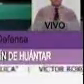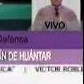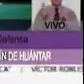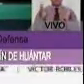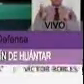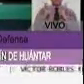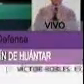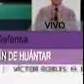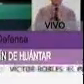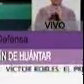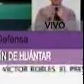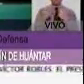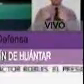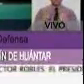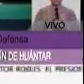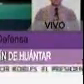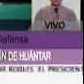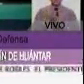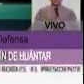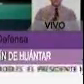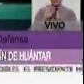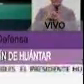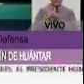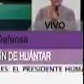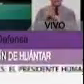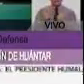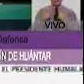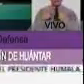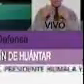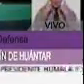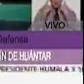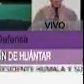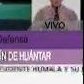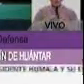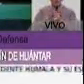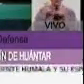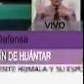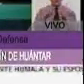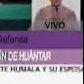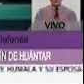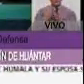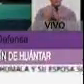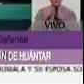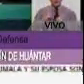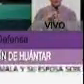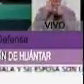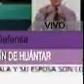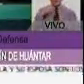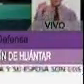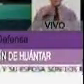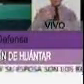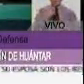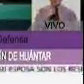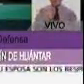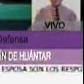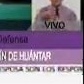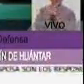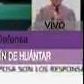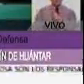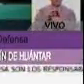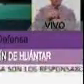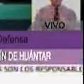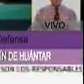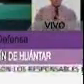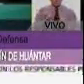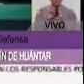reunión tuvo un amparo legal y tuvo un objetivo que es y será el de defender a los comandos